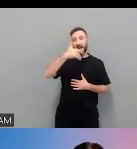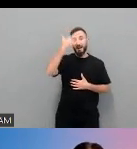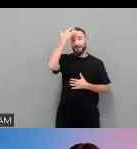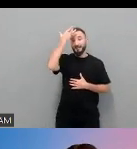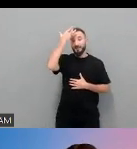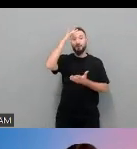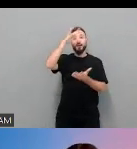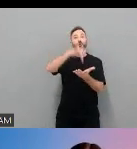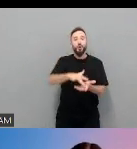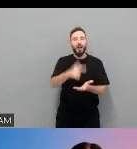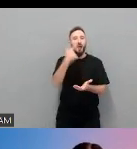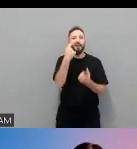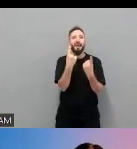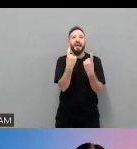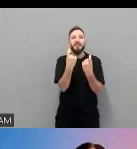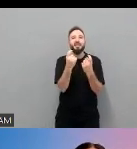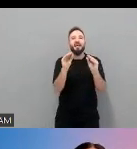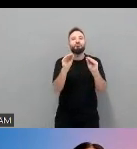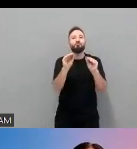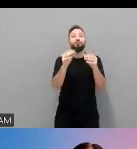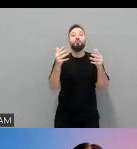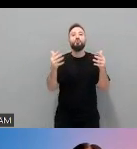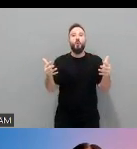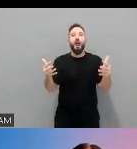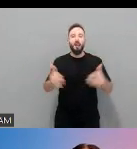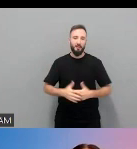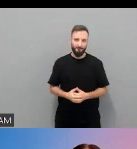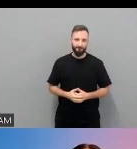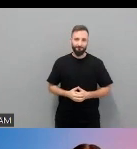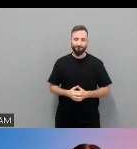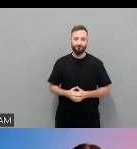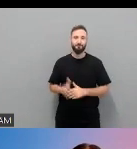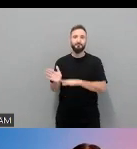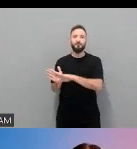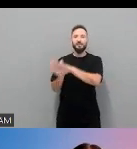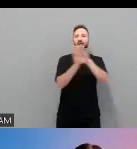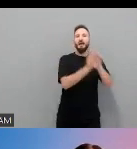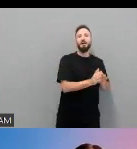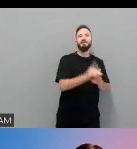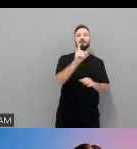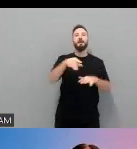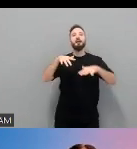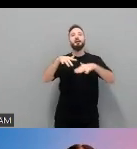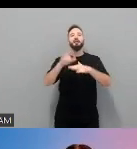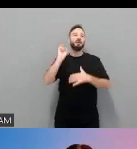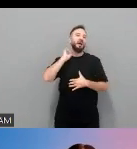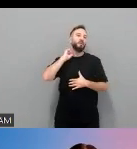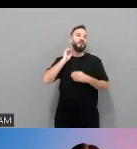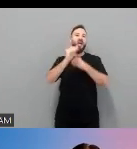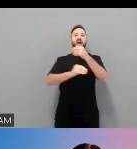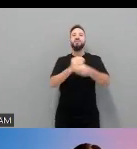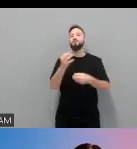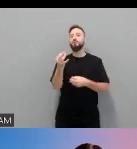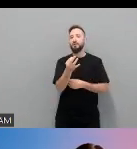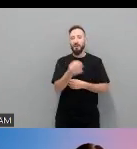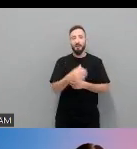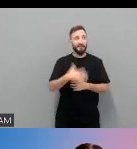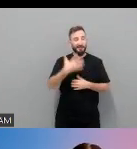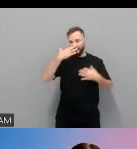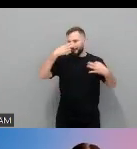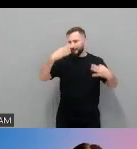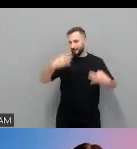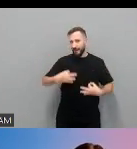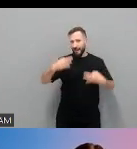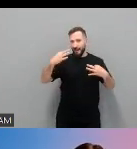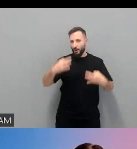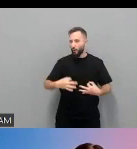parálisis cerebral o la discapacidad afín. ¿Qué otras cosas hacemos en la red ASPACE? Vais a encontrar servicios de atención psicosocial